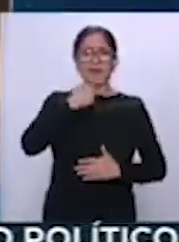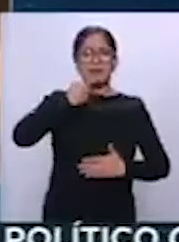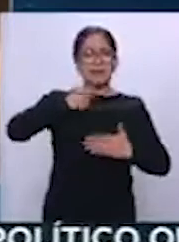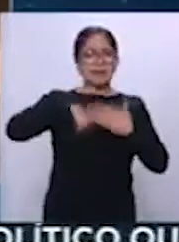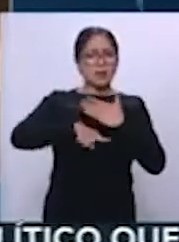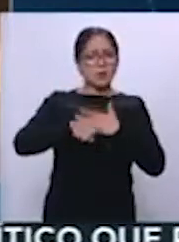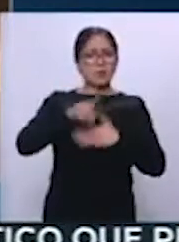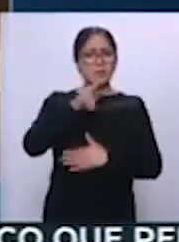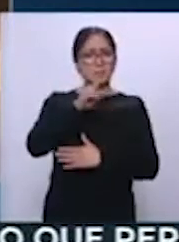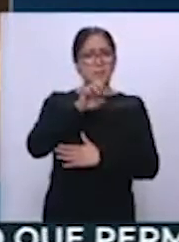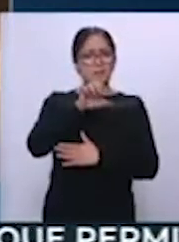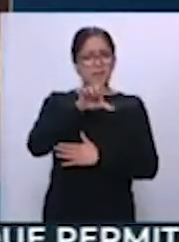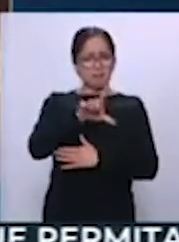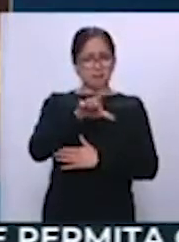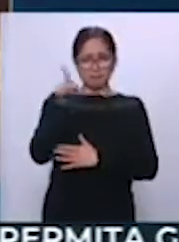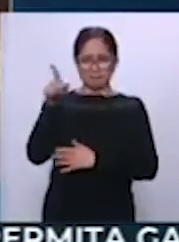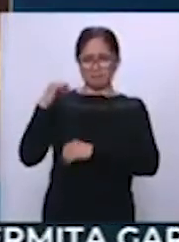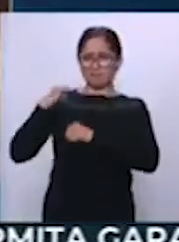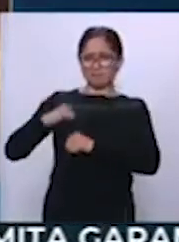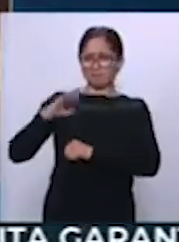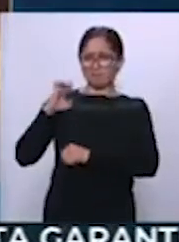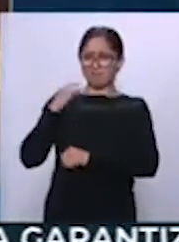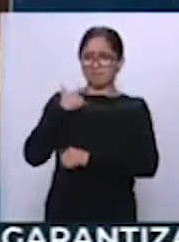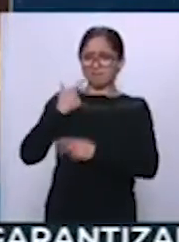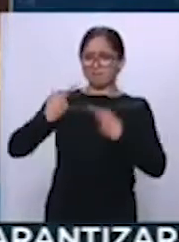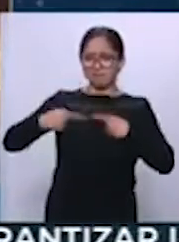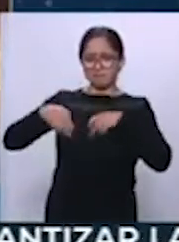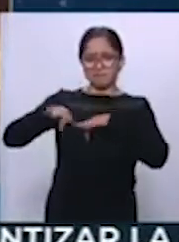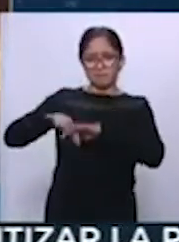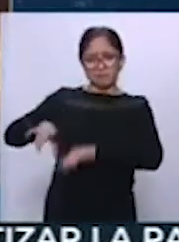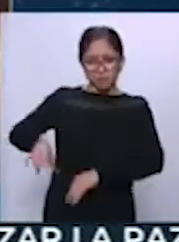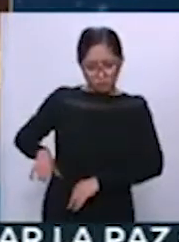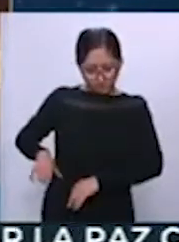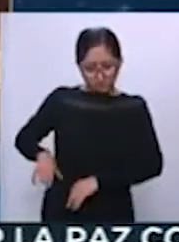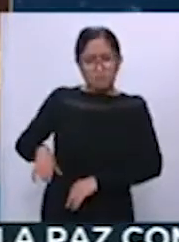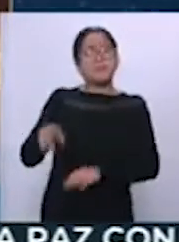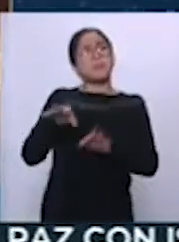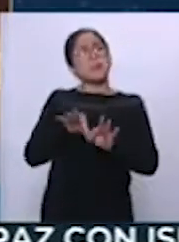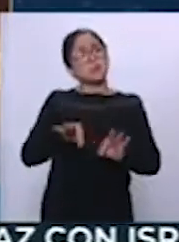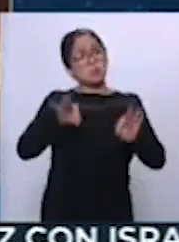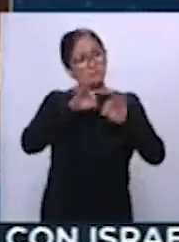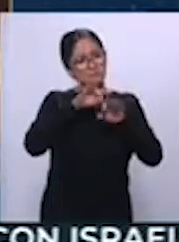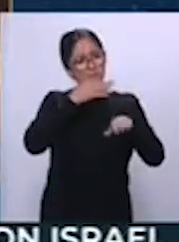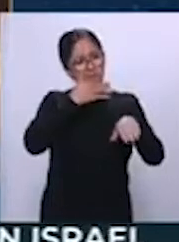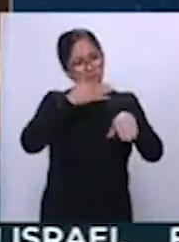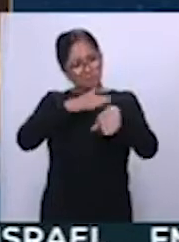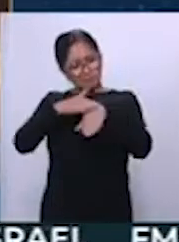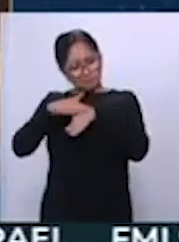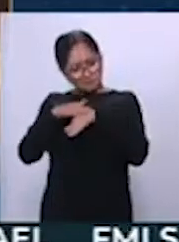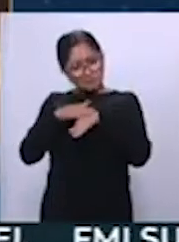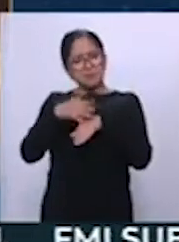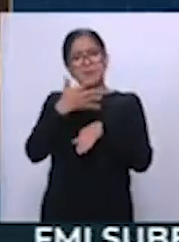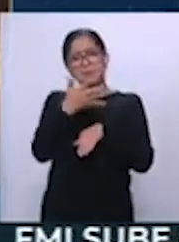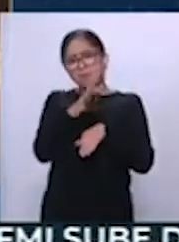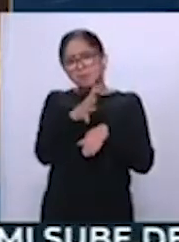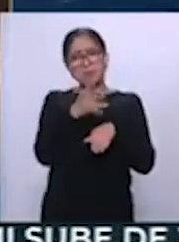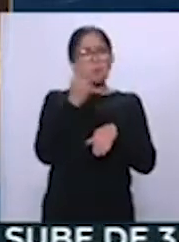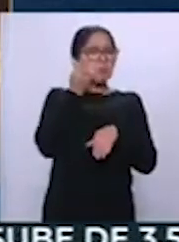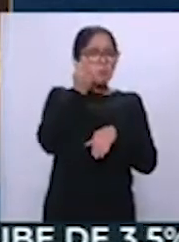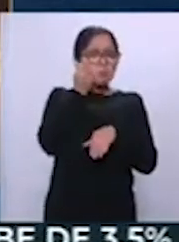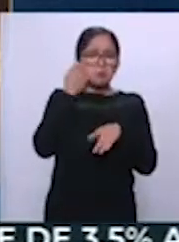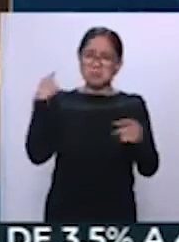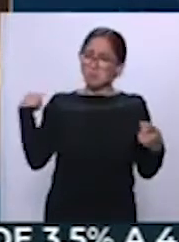este funcionario que hay que recordarle a la gente cuando pasa el tiempo. En este caso ya han pasado algunos